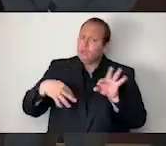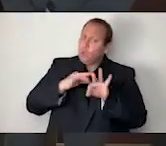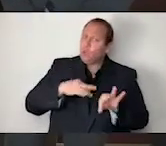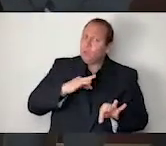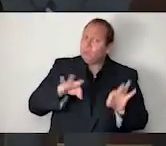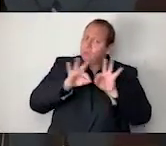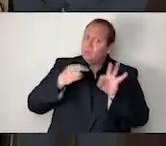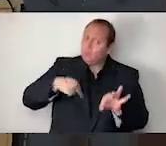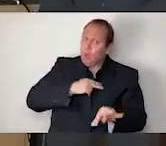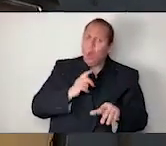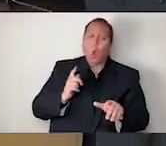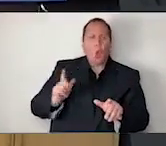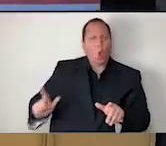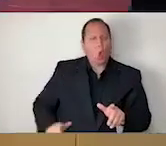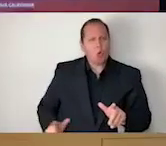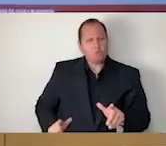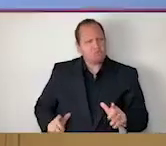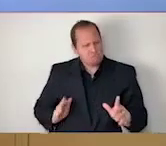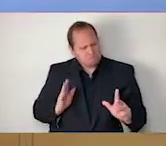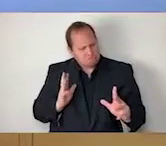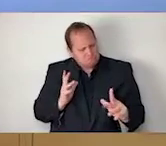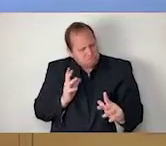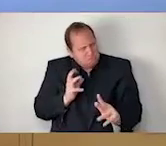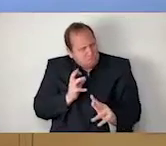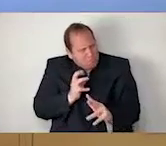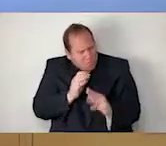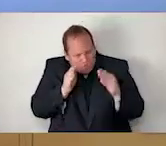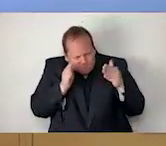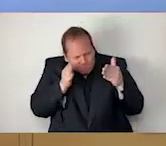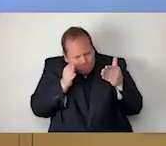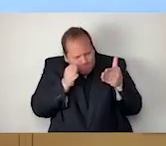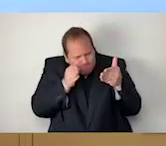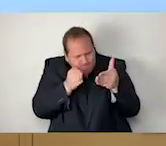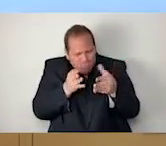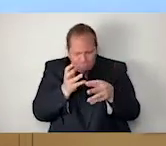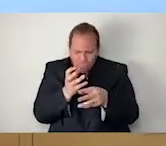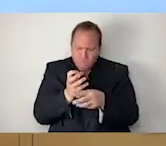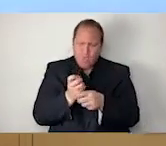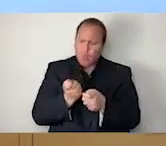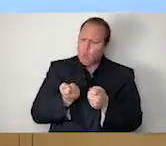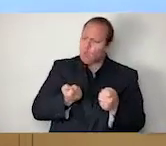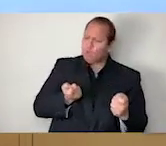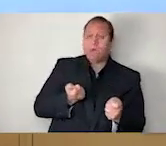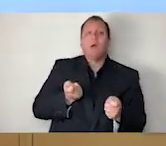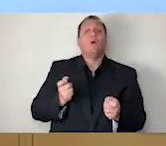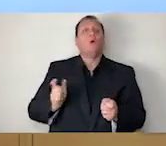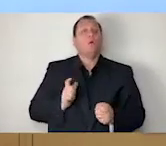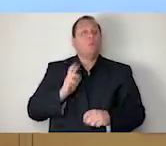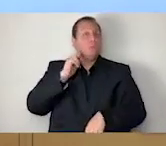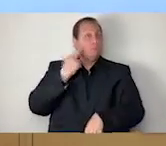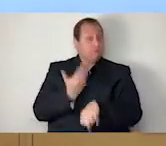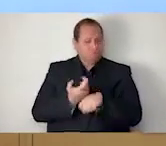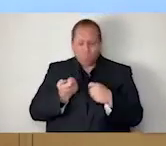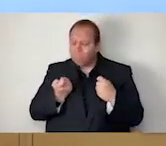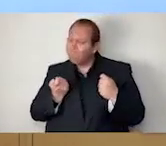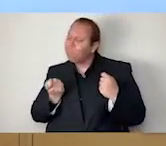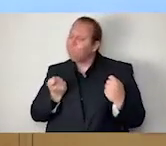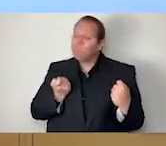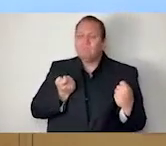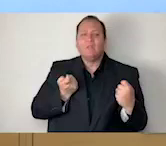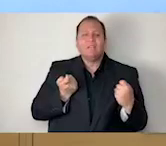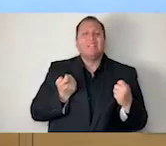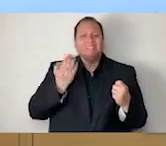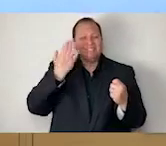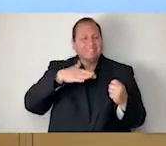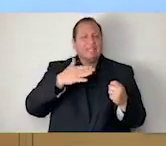gobierno aprendemos es muy importante que la gente sepa que su gobierno es responsable y que va a velar por